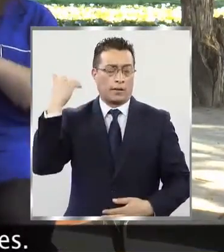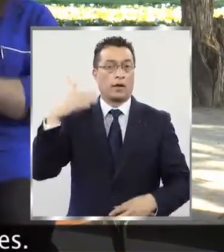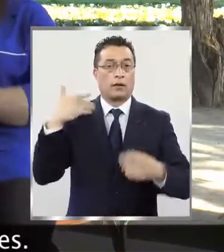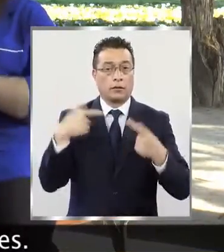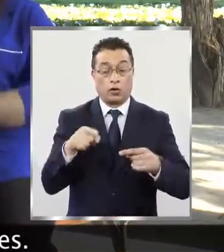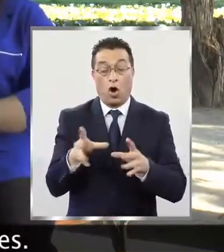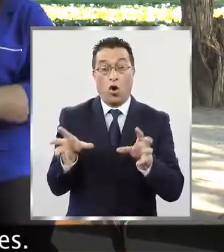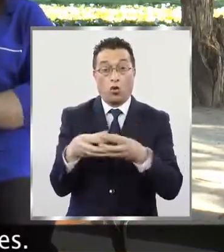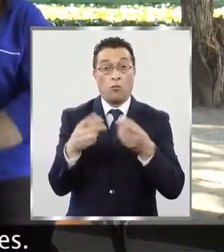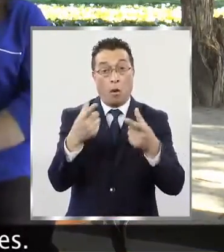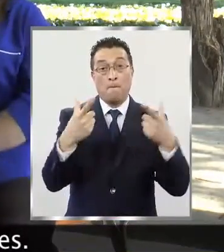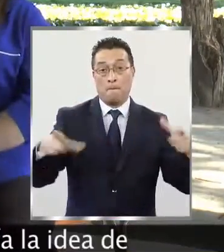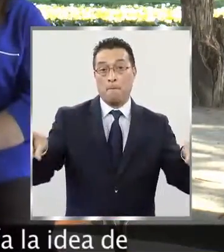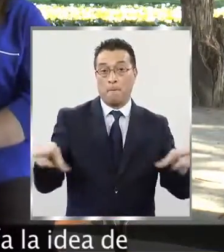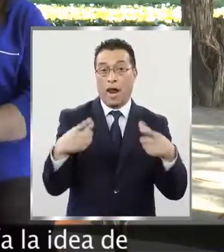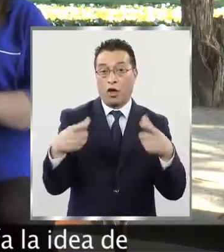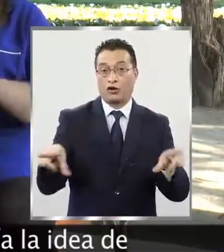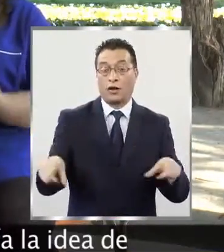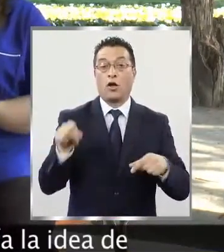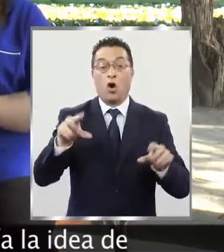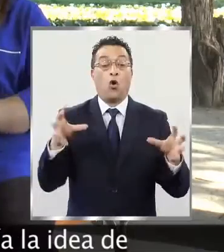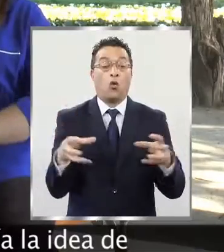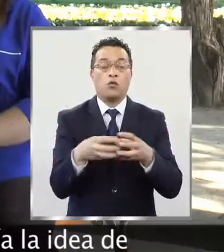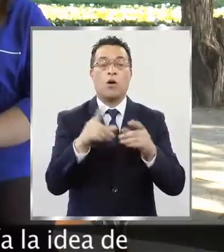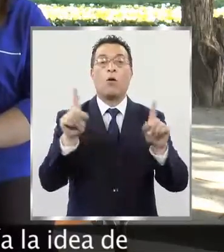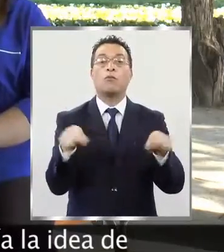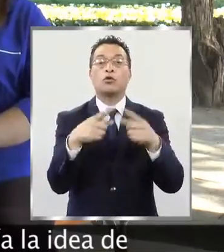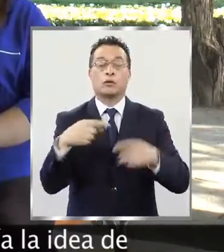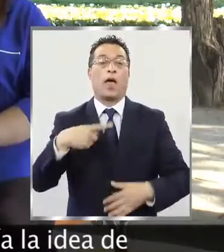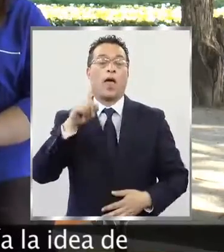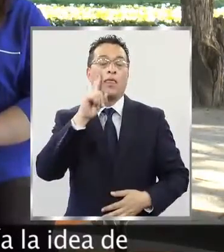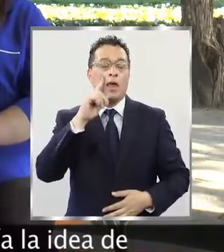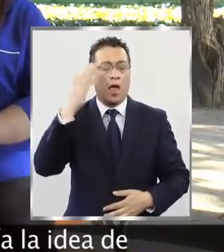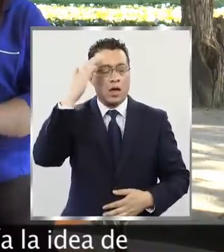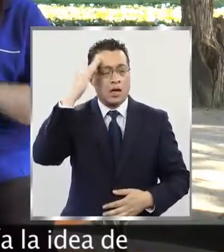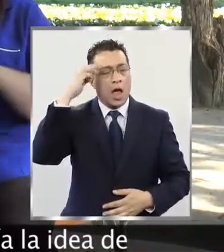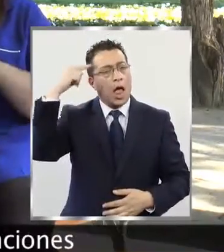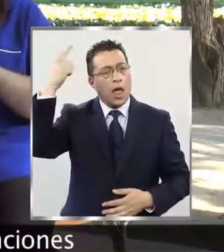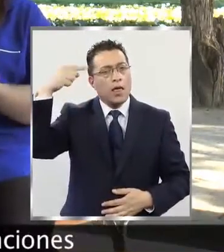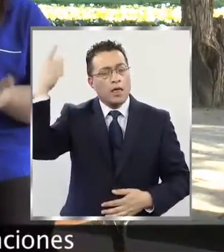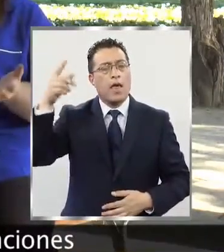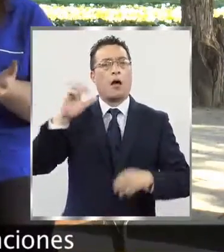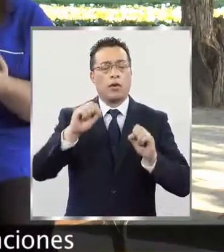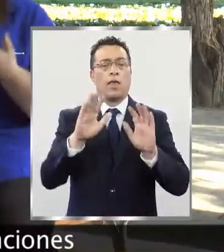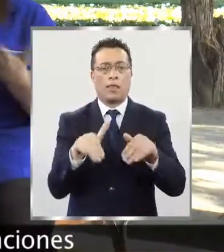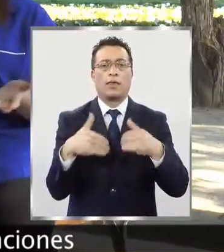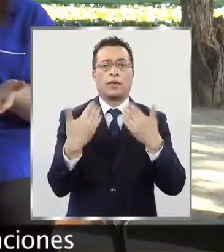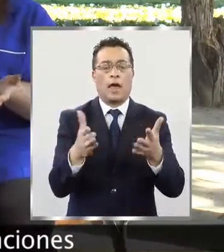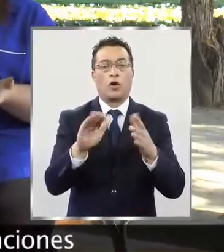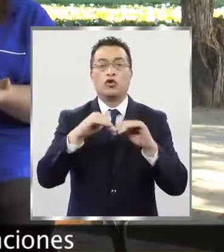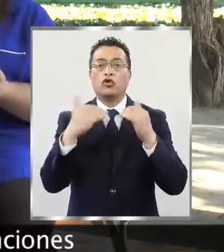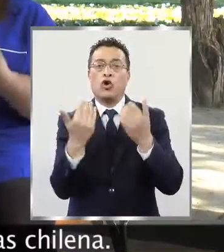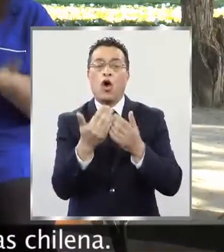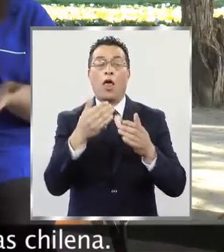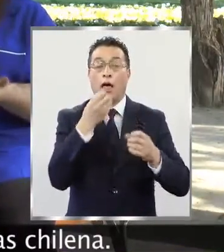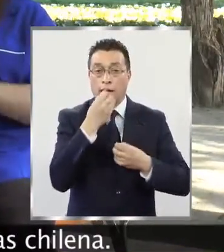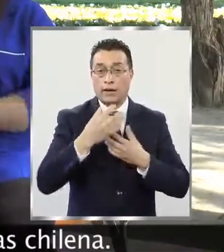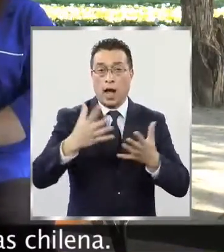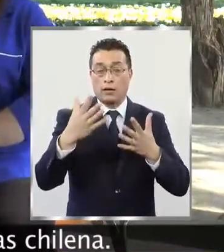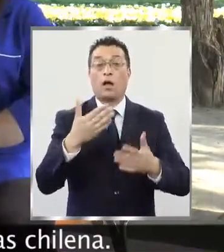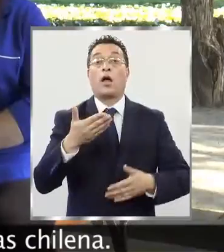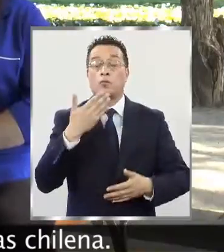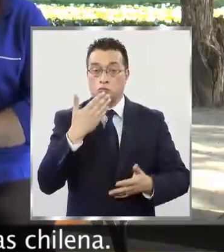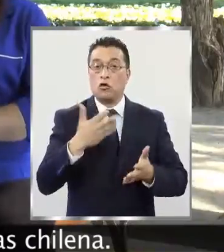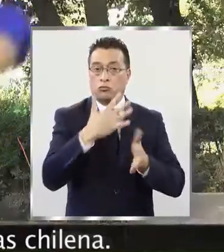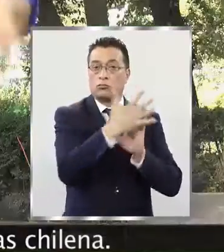de este grupo Palotes, un grupo musical que tenía la idea de entregar todas estas canciones utilizando la